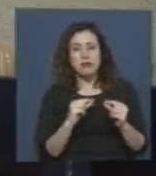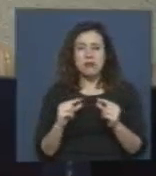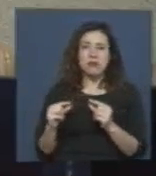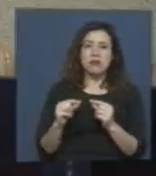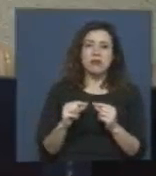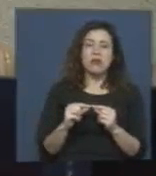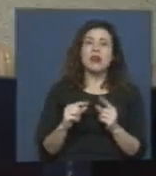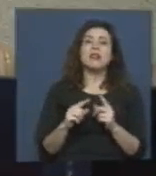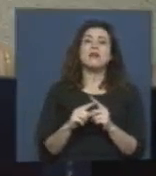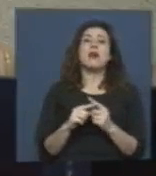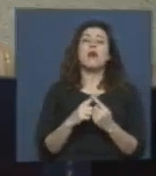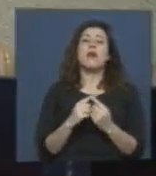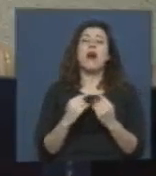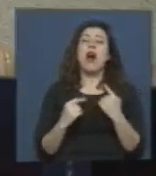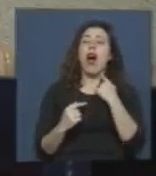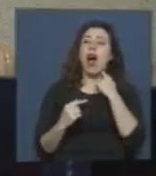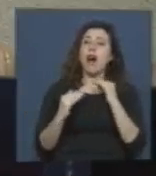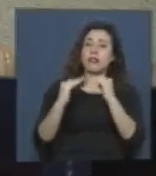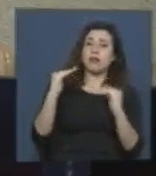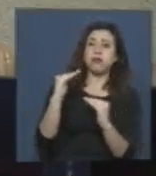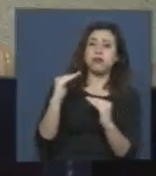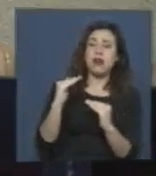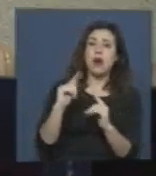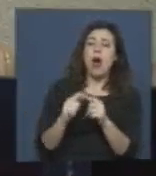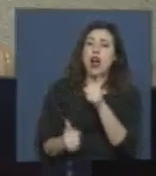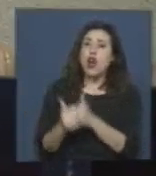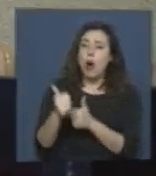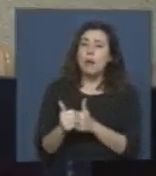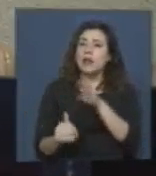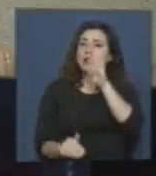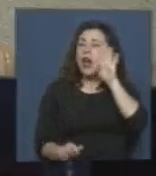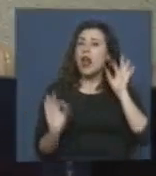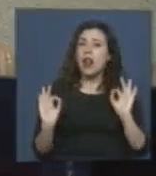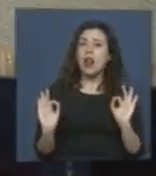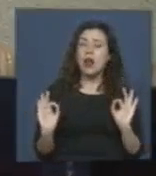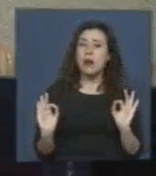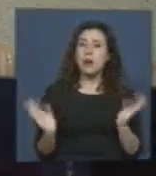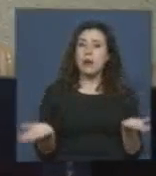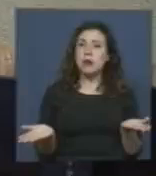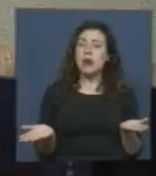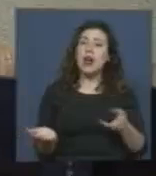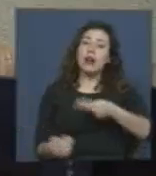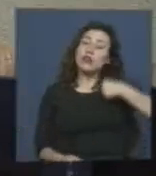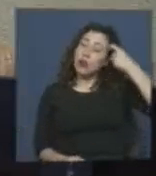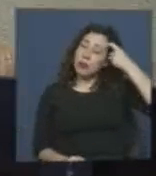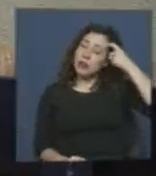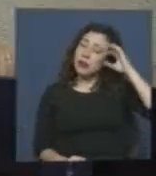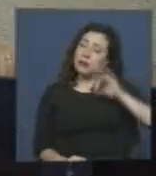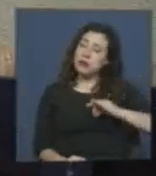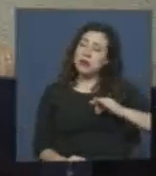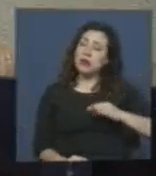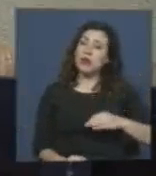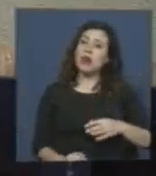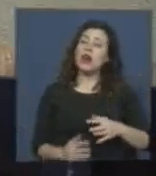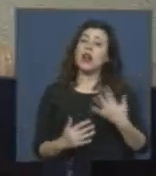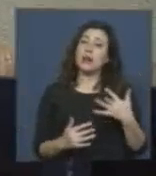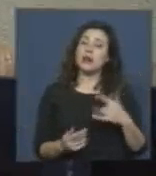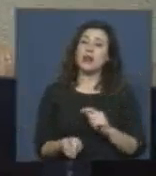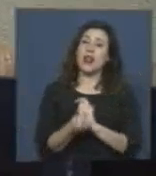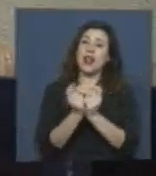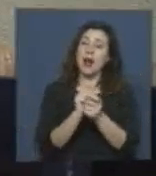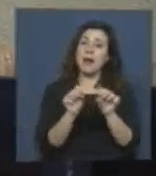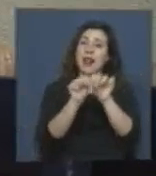del menoscabo a la competencia leal. Señor presidente, quienes creemos fervientemente en la transformación del